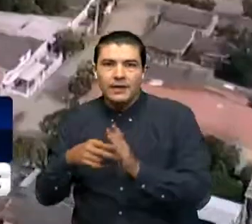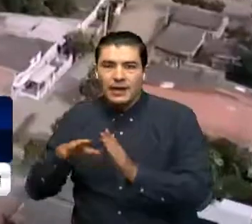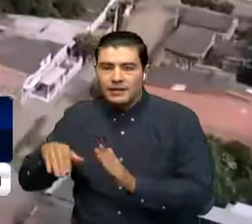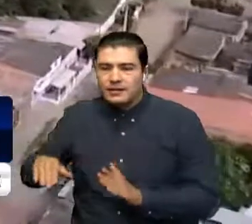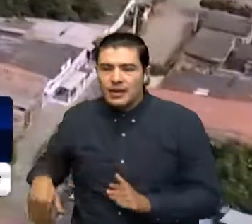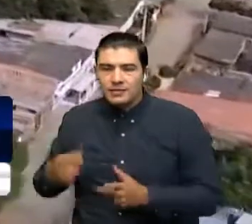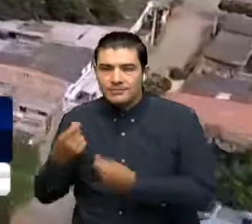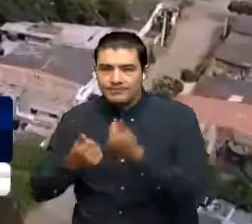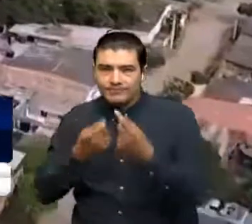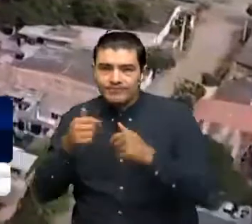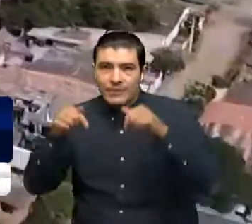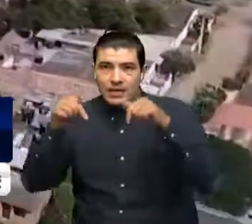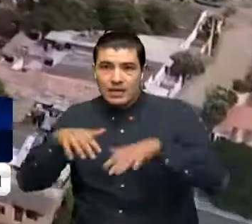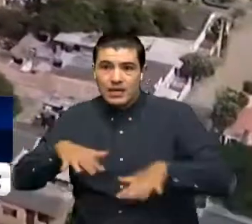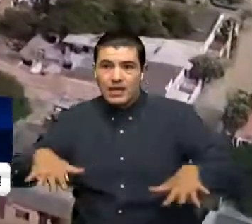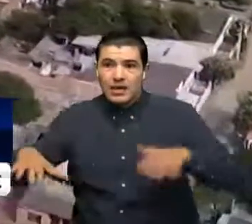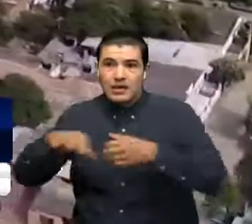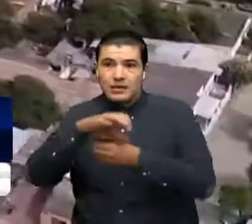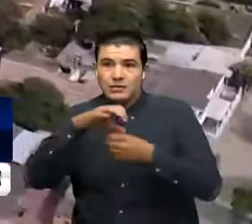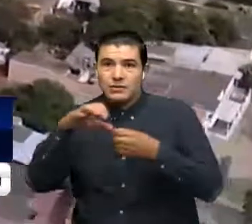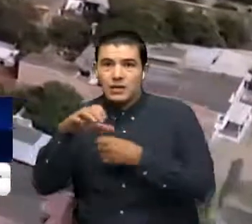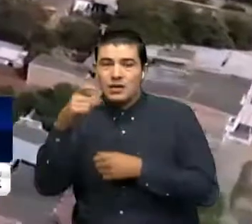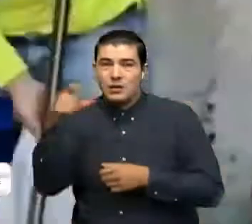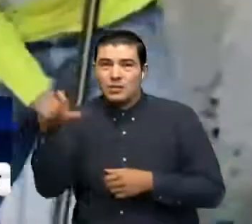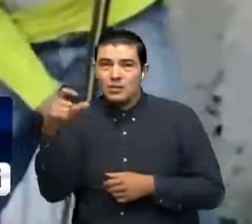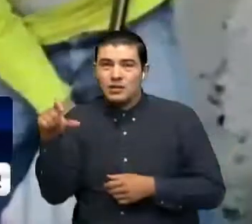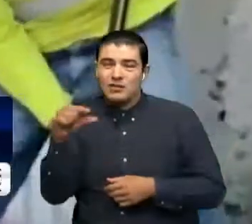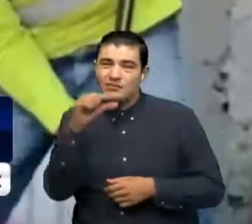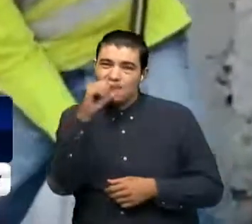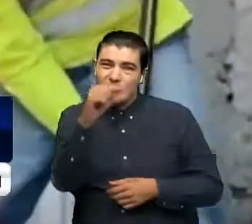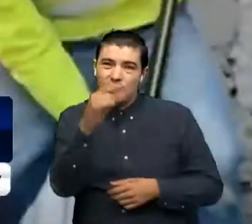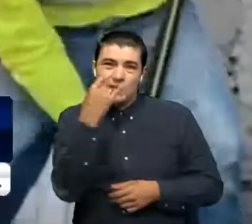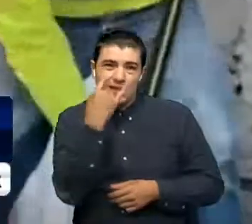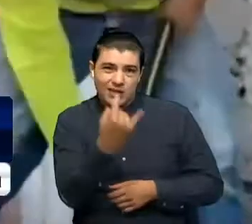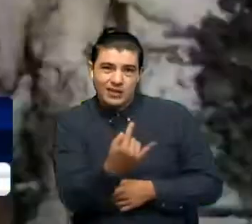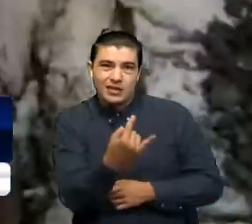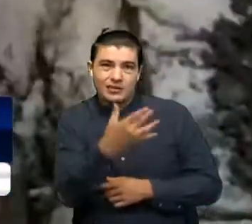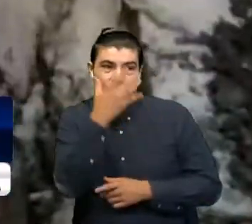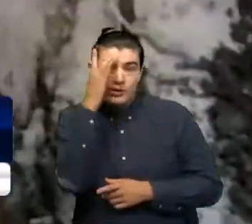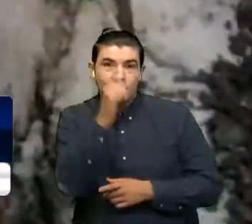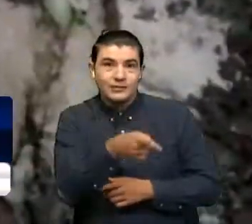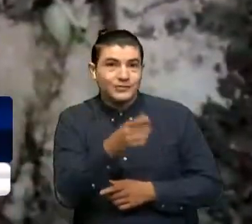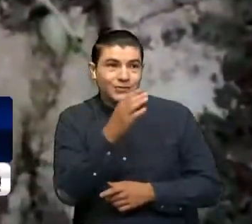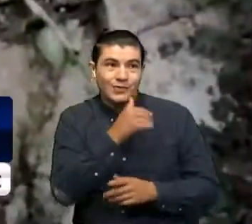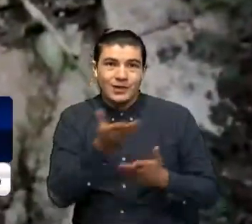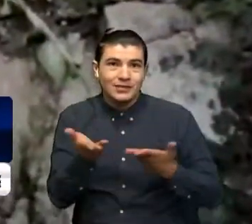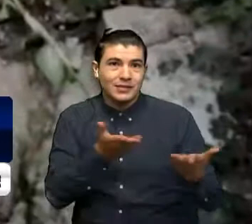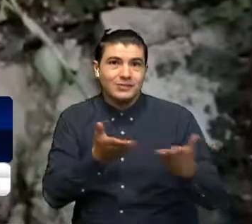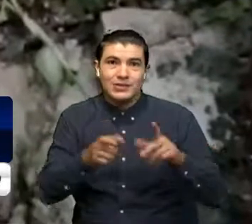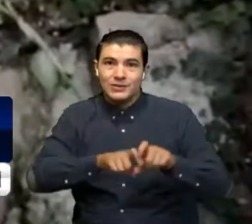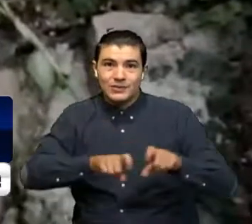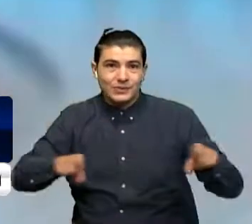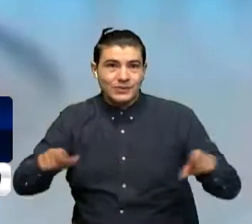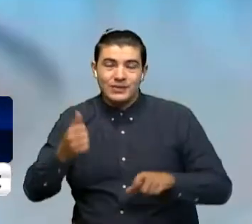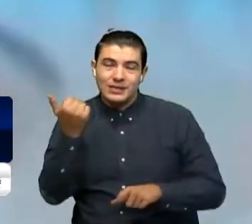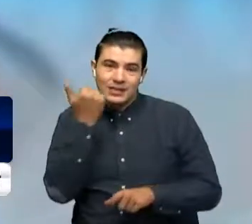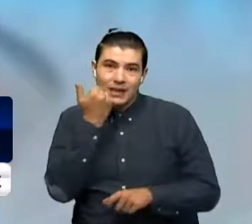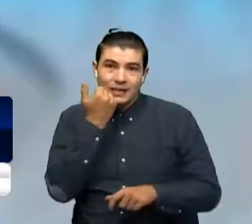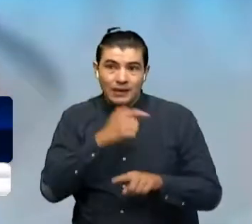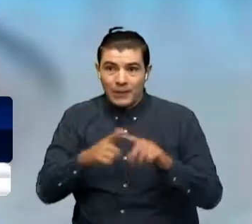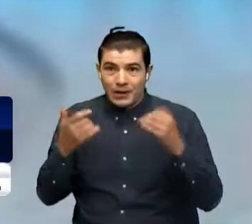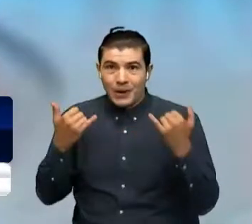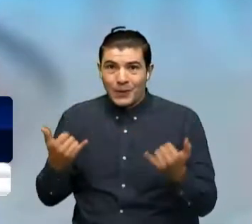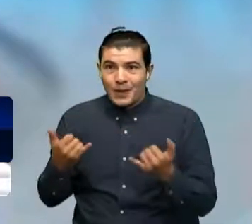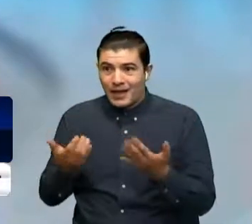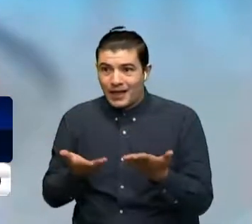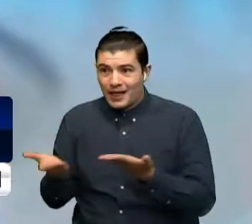convierte al área metropolitana en poco atractiva para potenciales industriales. El costo de una red que se conecte al sistema